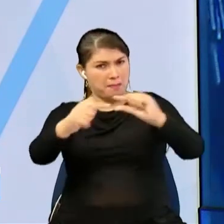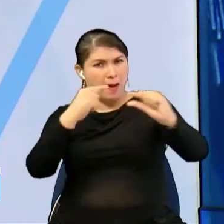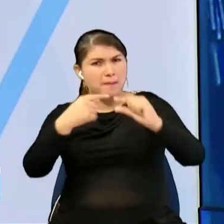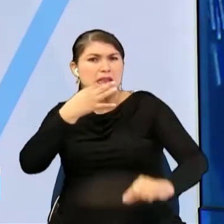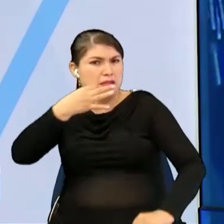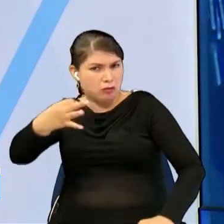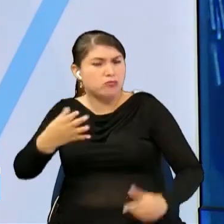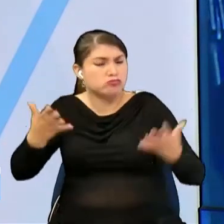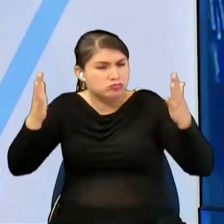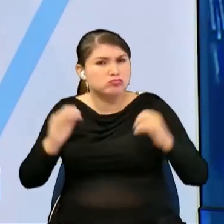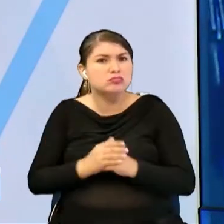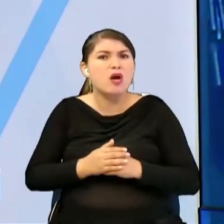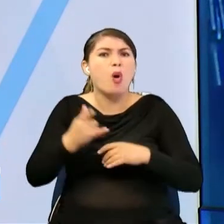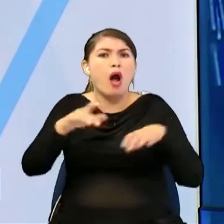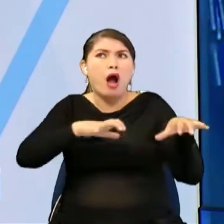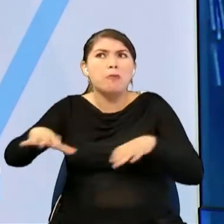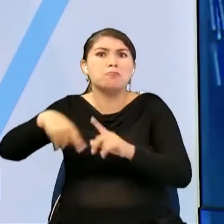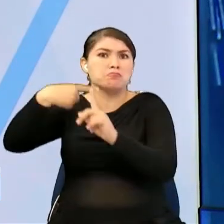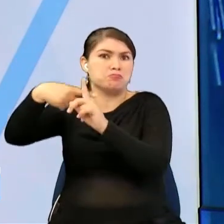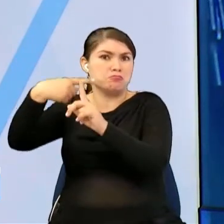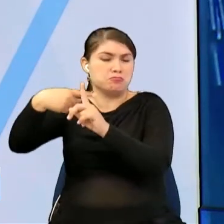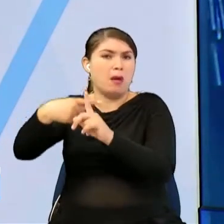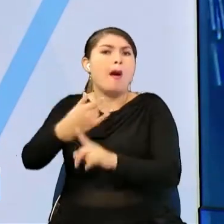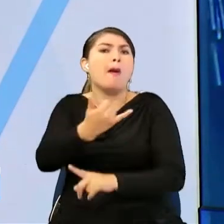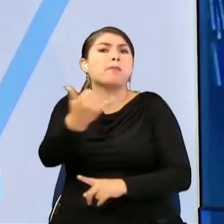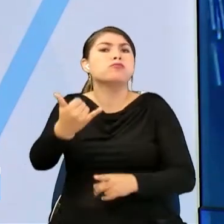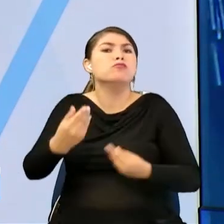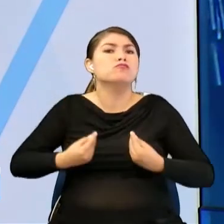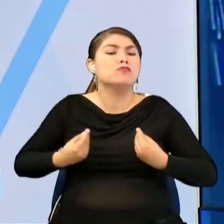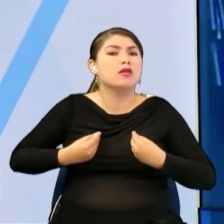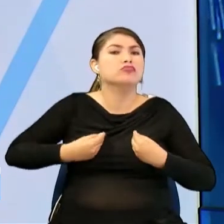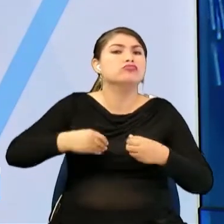sus denuncias o también las acciones positivas que se encuentran en sus sectores o en sus barrios.